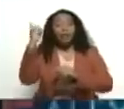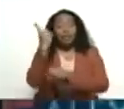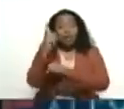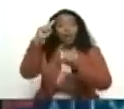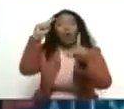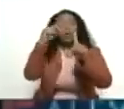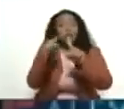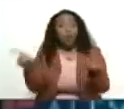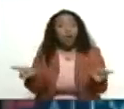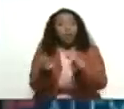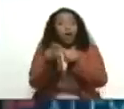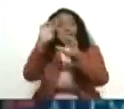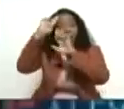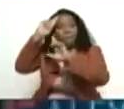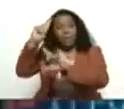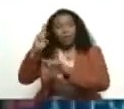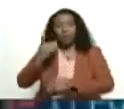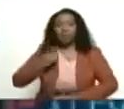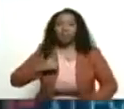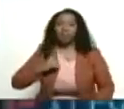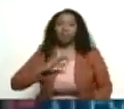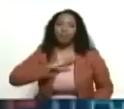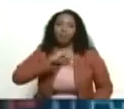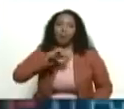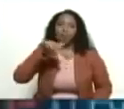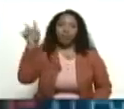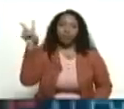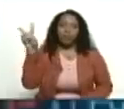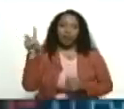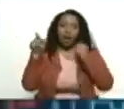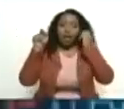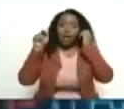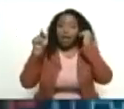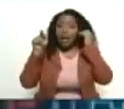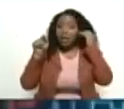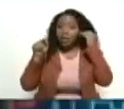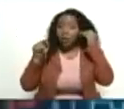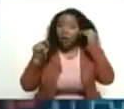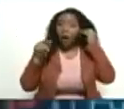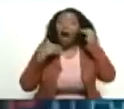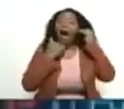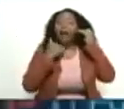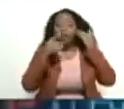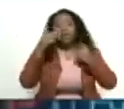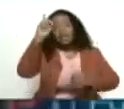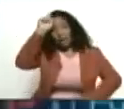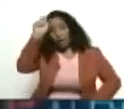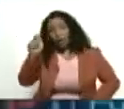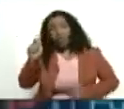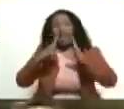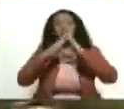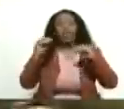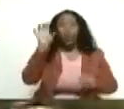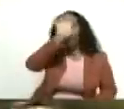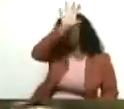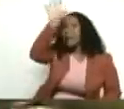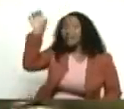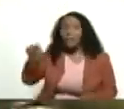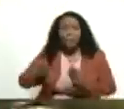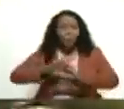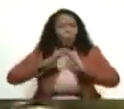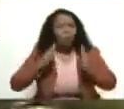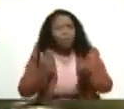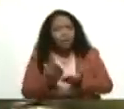nuestros diplomáticos. Y eso es algo reconocido en absolutamente todos los países del mundo, exceptuando